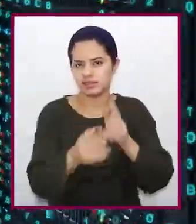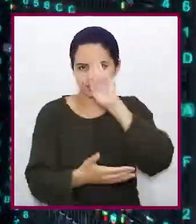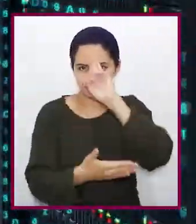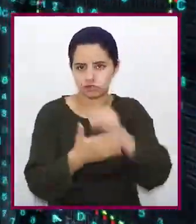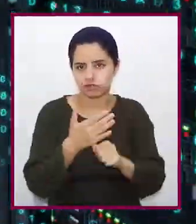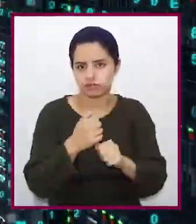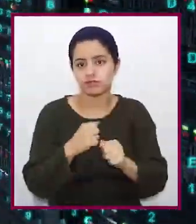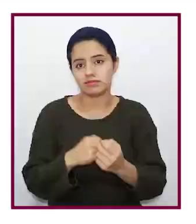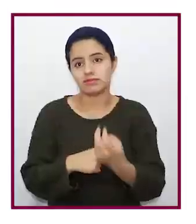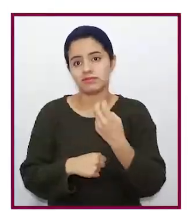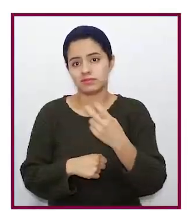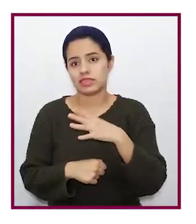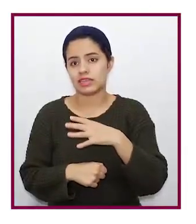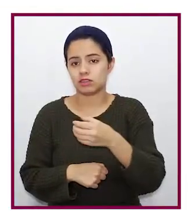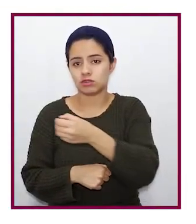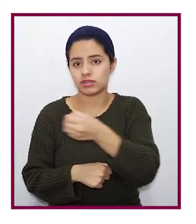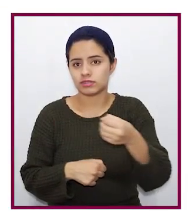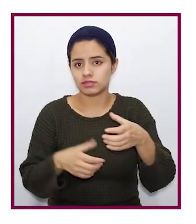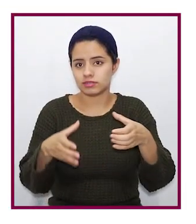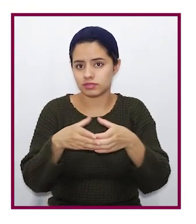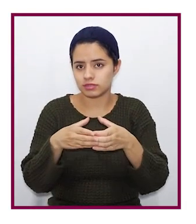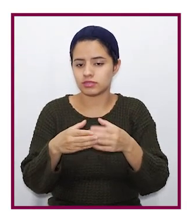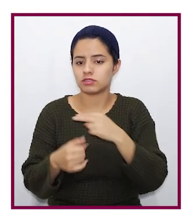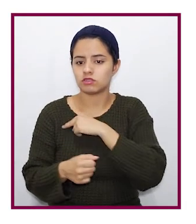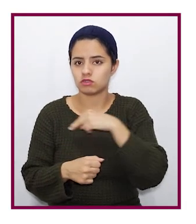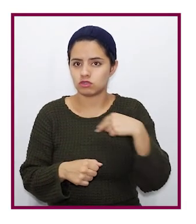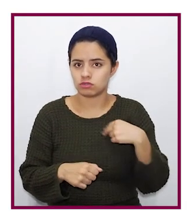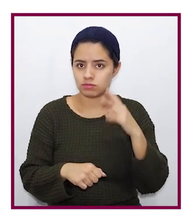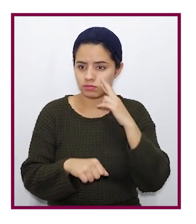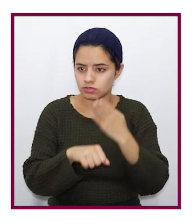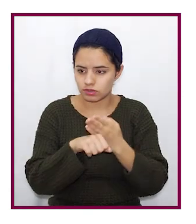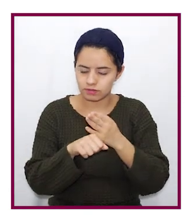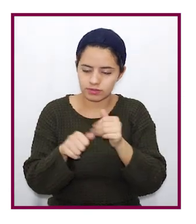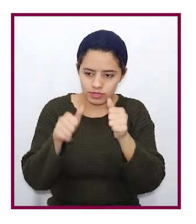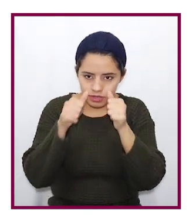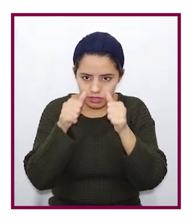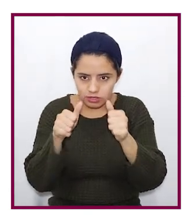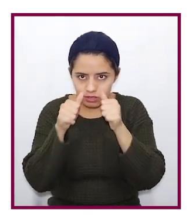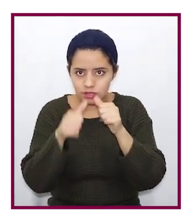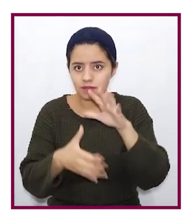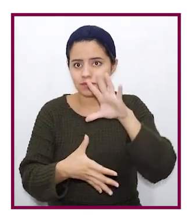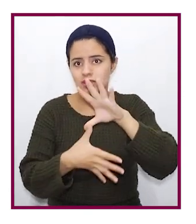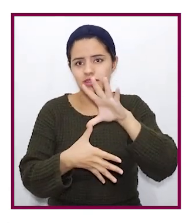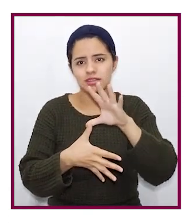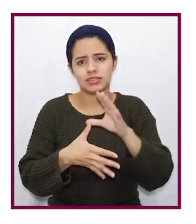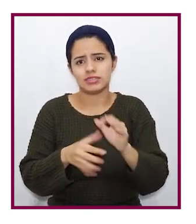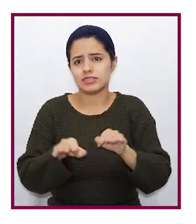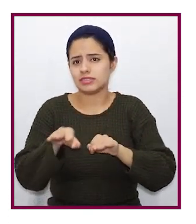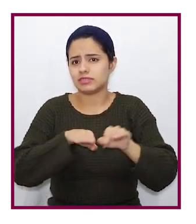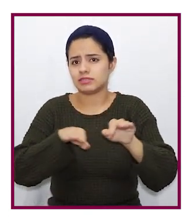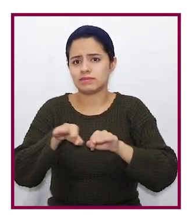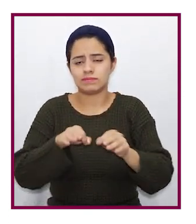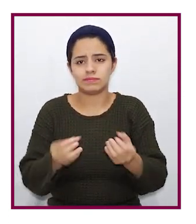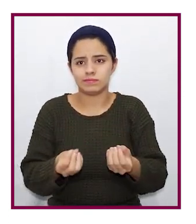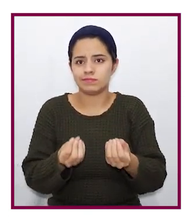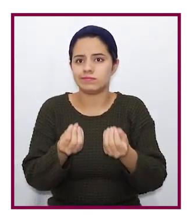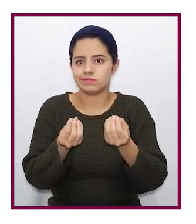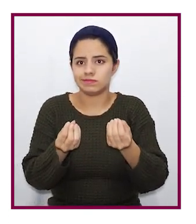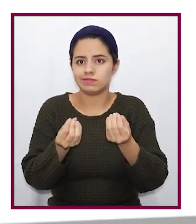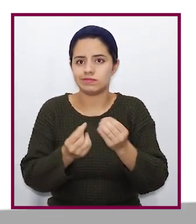que las organizaciones que trabajamos estos temas en la América Latina hemos tenido mucho trabajo, pues lo que